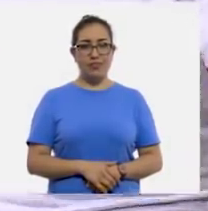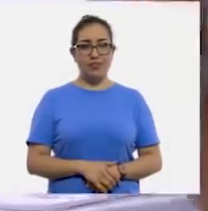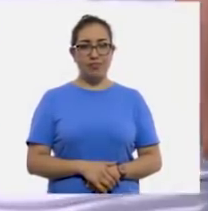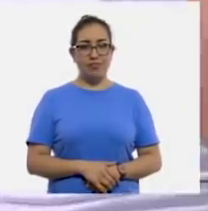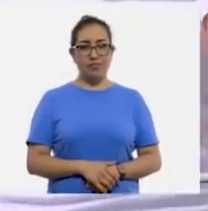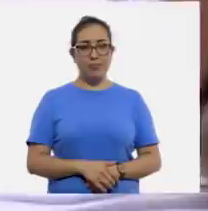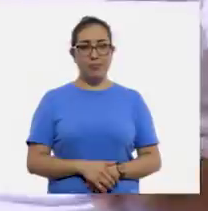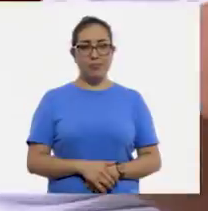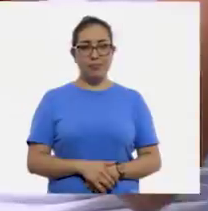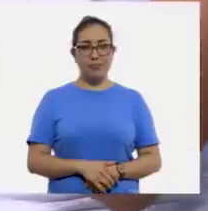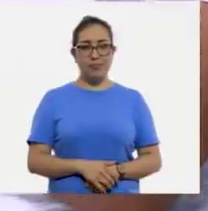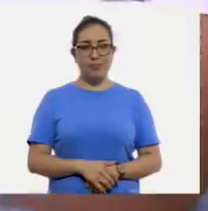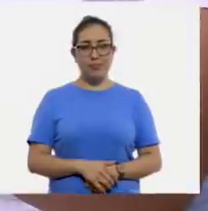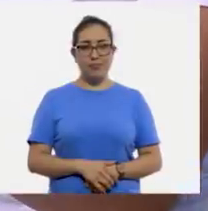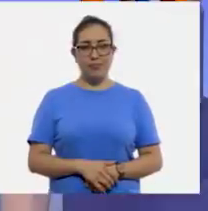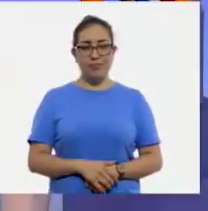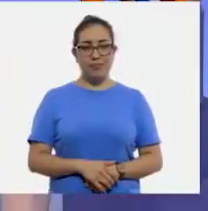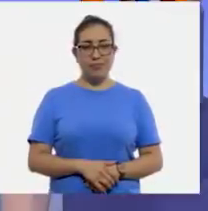Eso.